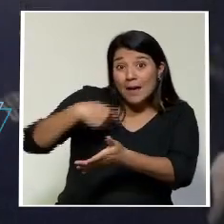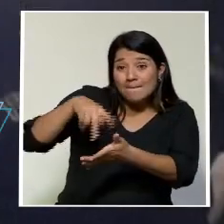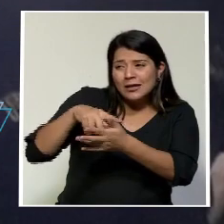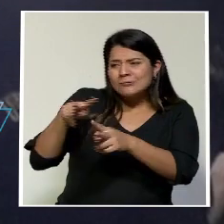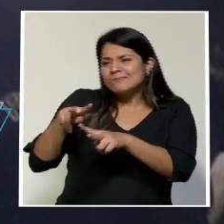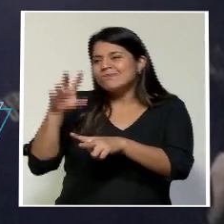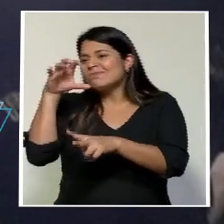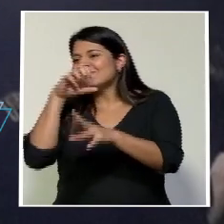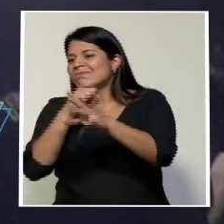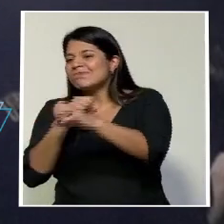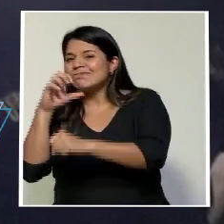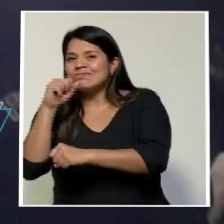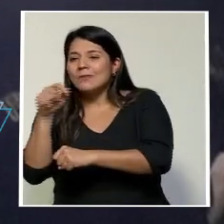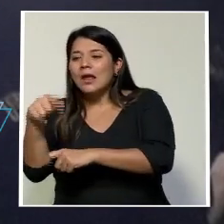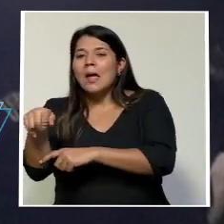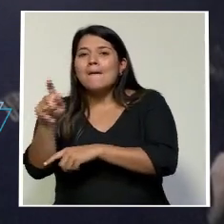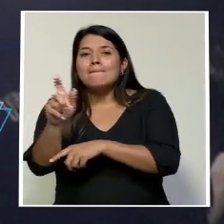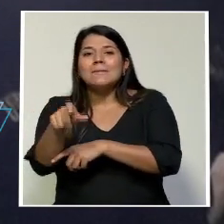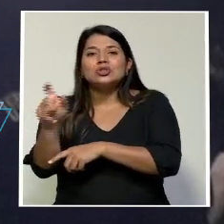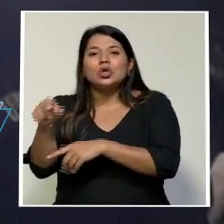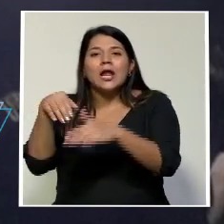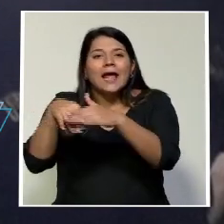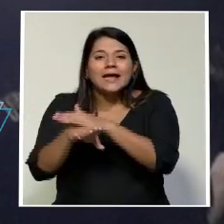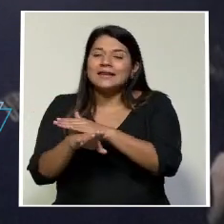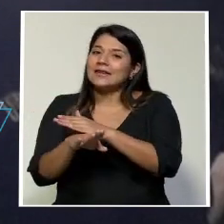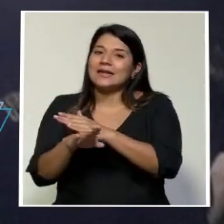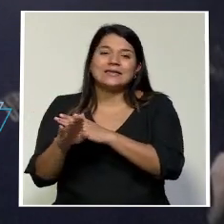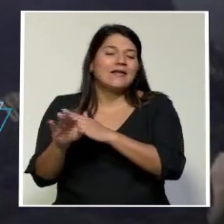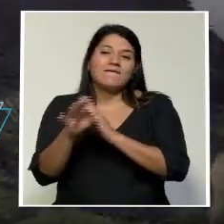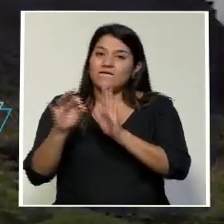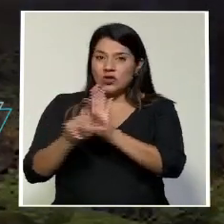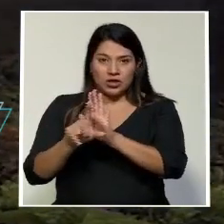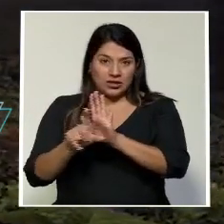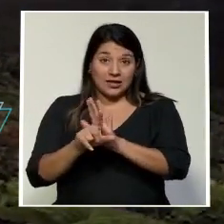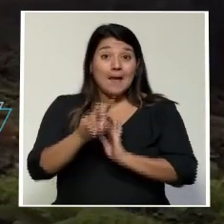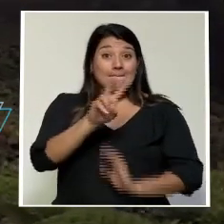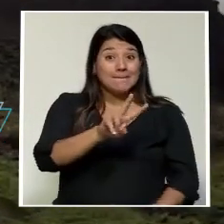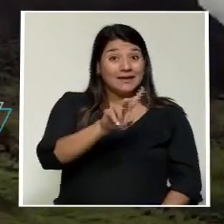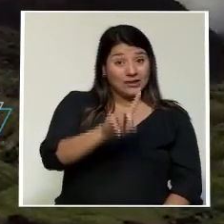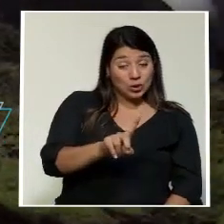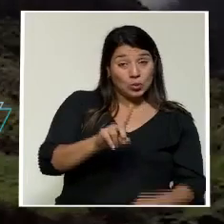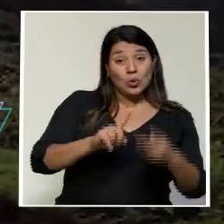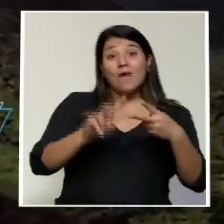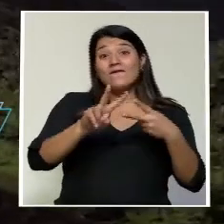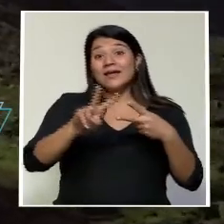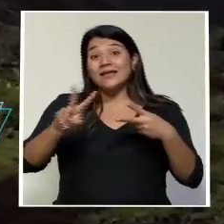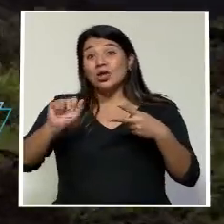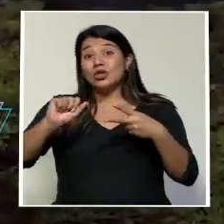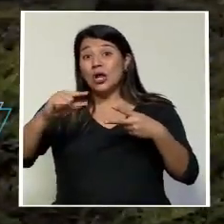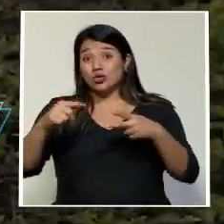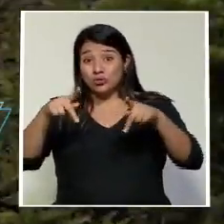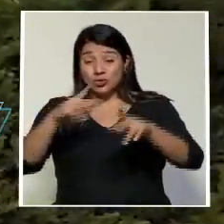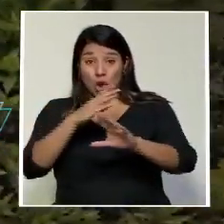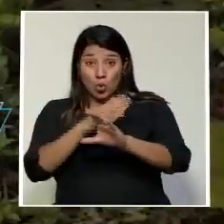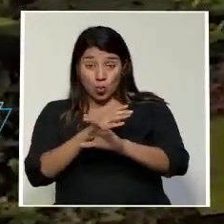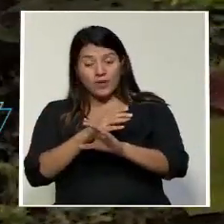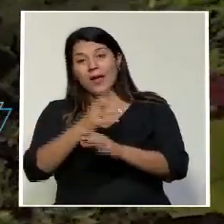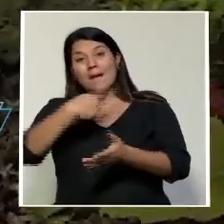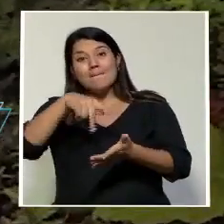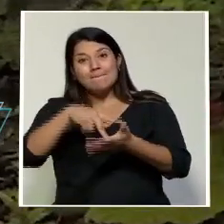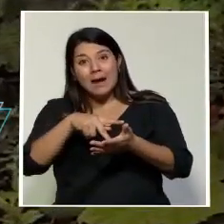zonas restringidas debido al riesgo principalmente en los volcanes. El 21 y 22 de agosto los guardaparques sorprendieron a 29 personas que